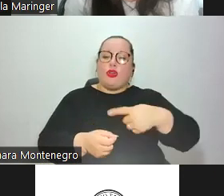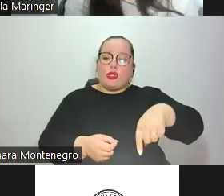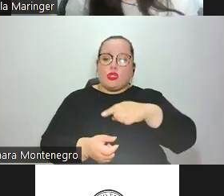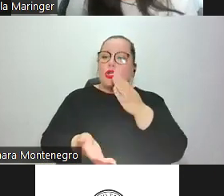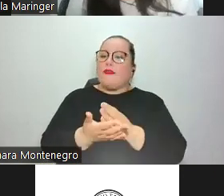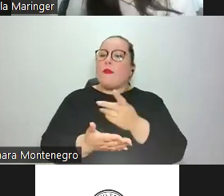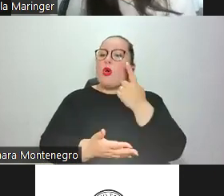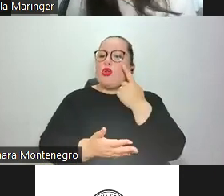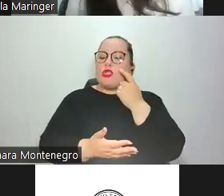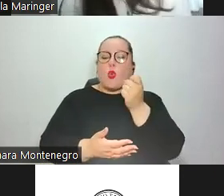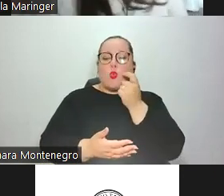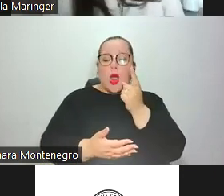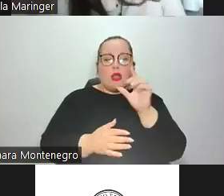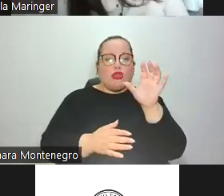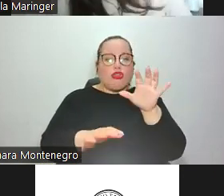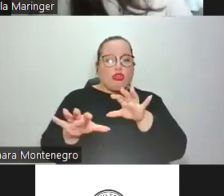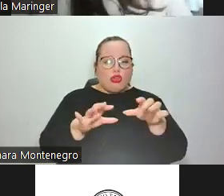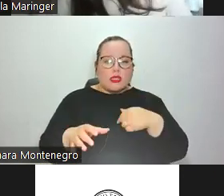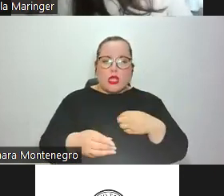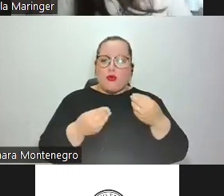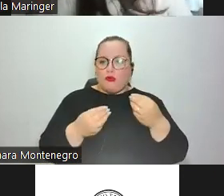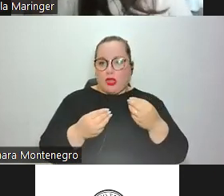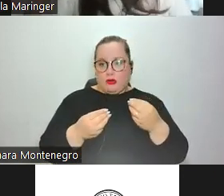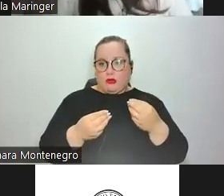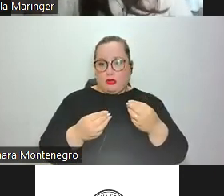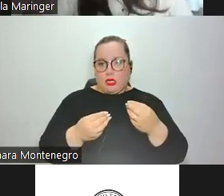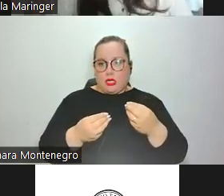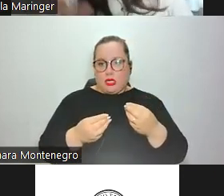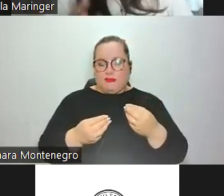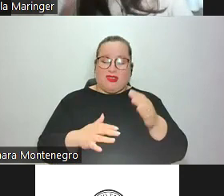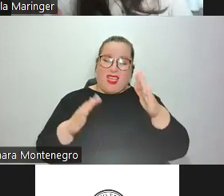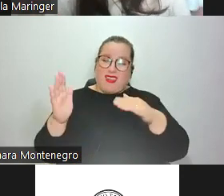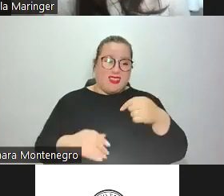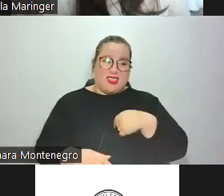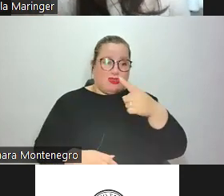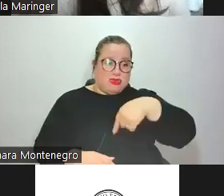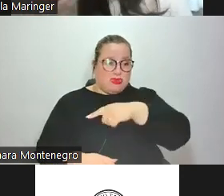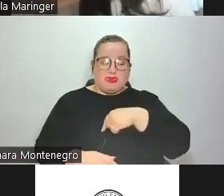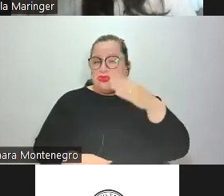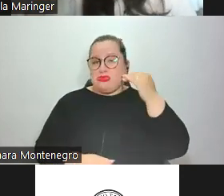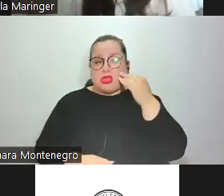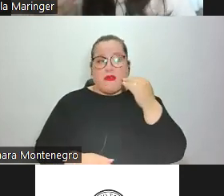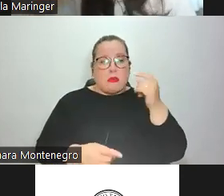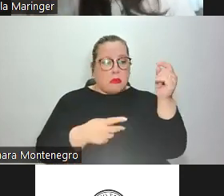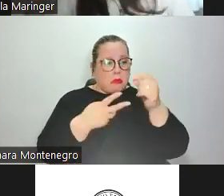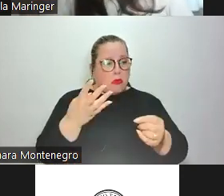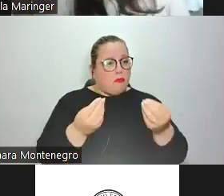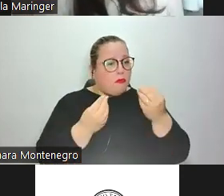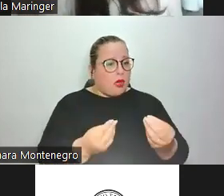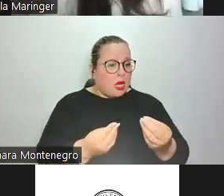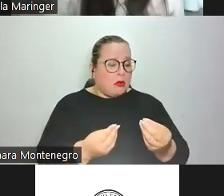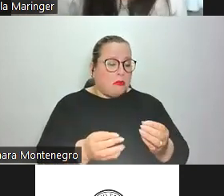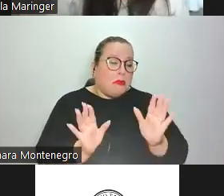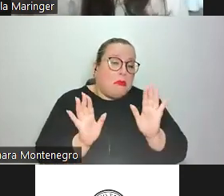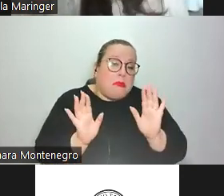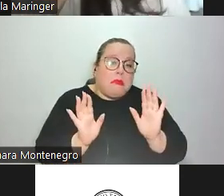buenos y qué nos han comentado. Muchas veces siempre es que yo no sé en qué soy bueno. Suele suceder cuando uno es más joven, cuando no